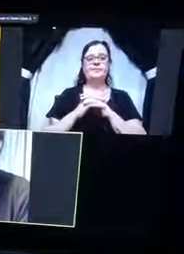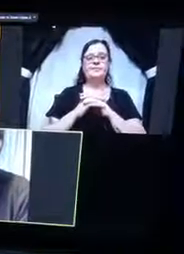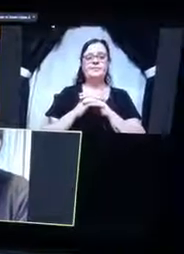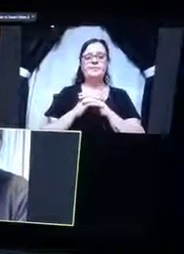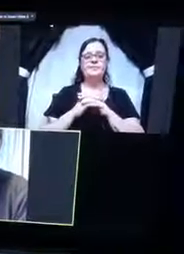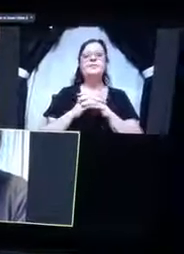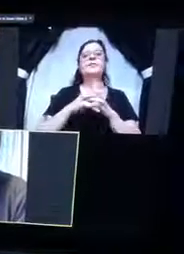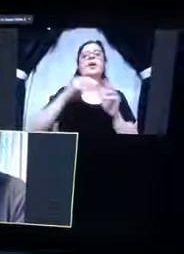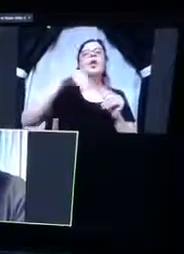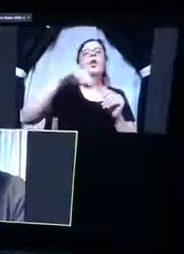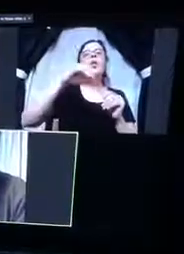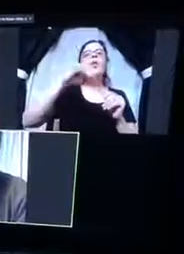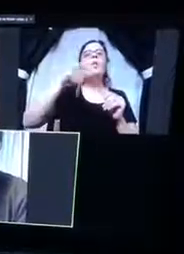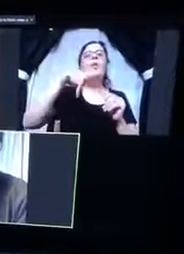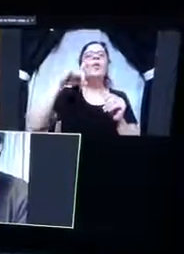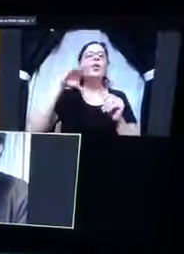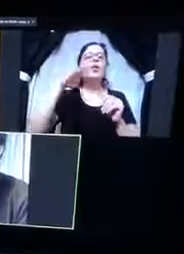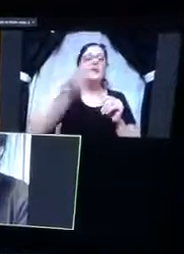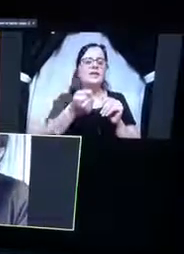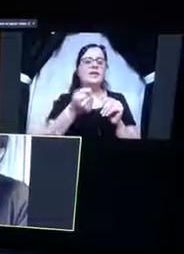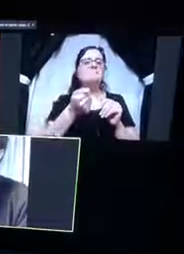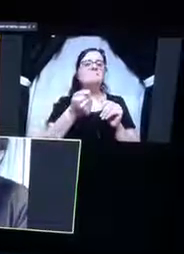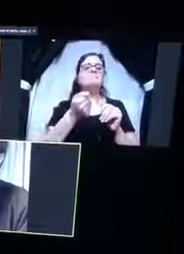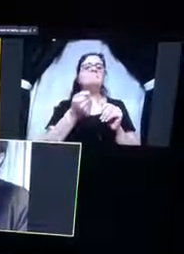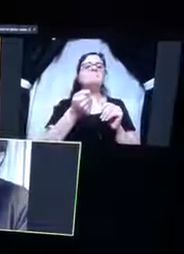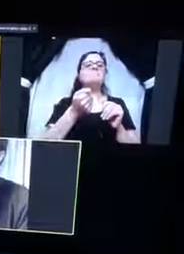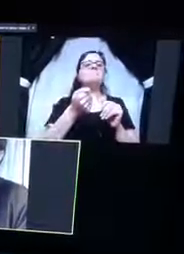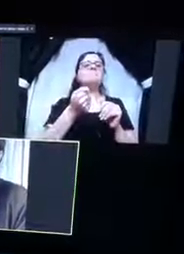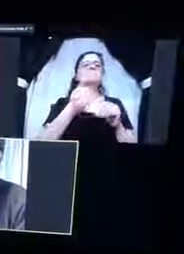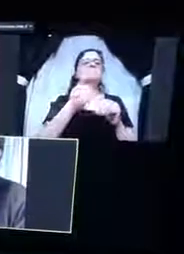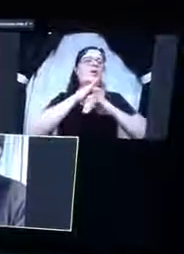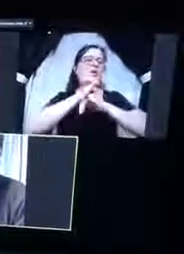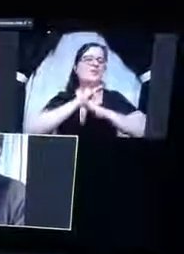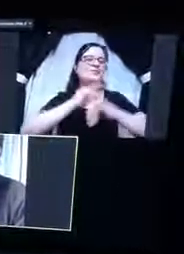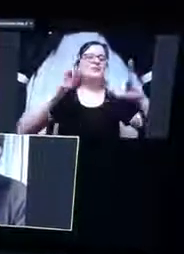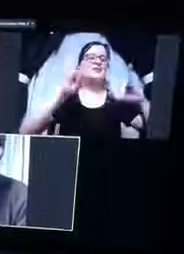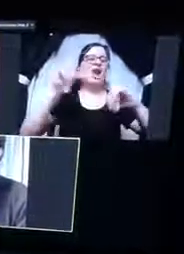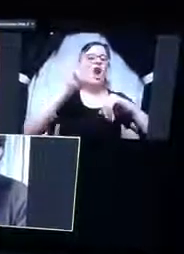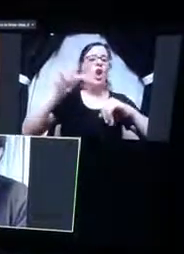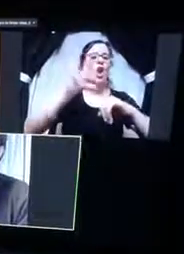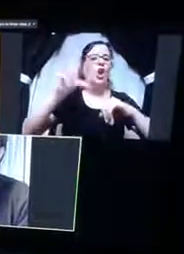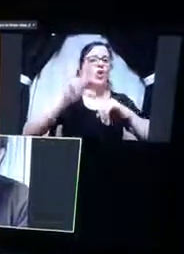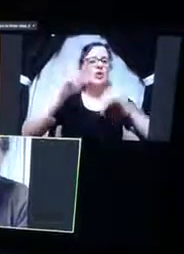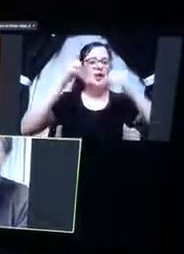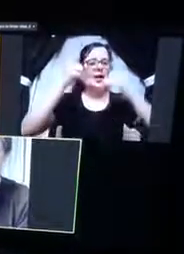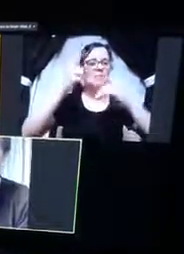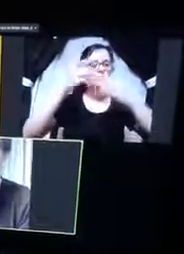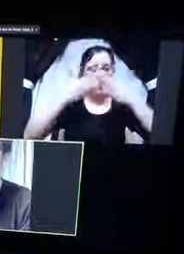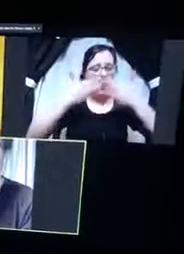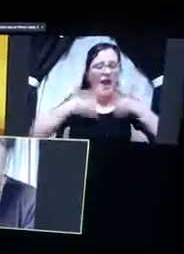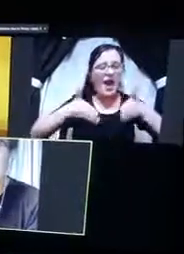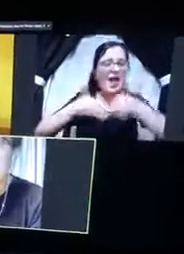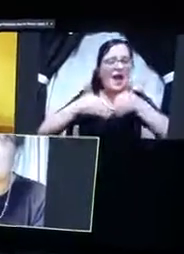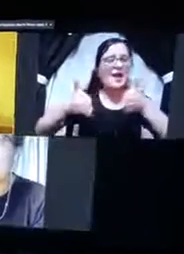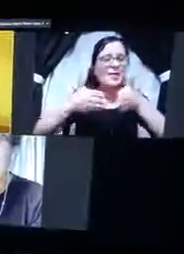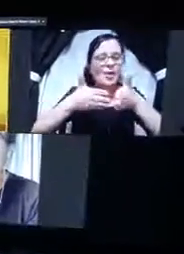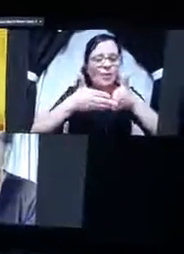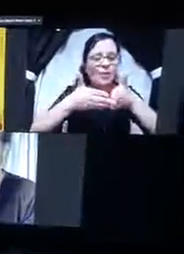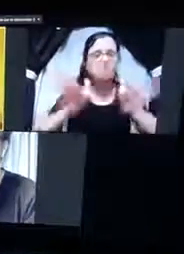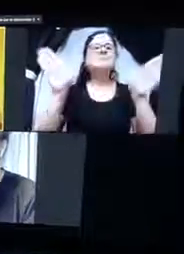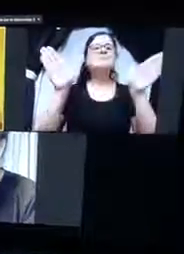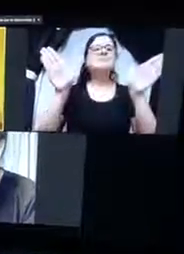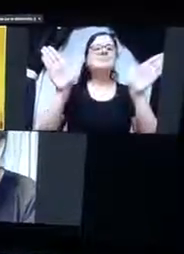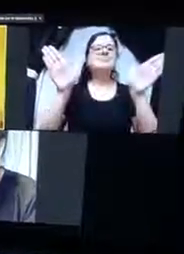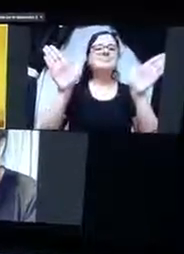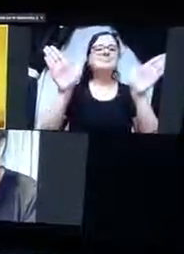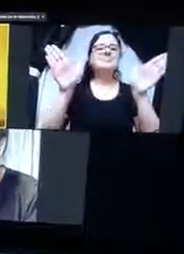Ay, muchas gracias, Mónica. Dice que la logogenia es un camino sin fronteras para las personas sordas. Gracias por esta charla que alienta a más profesionales a formarse. Mónica, gracias,